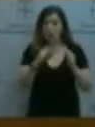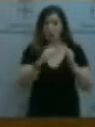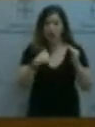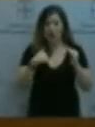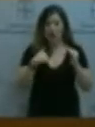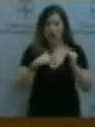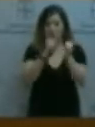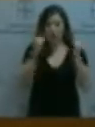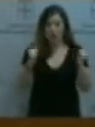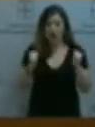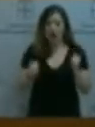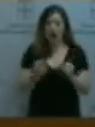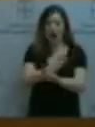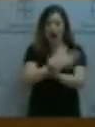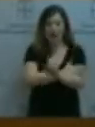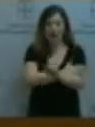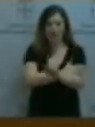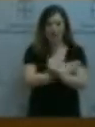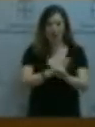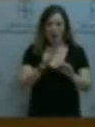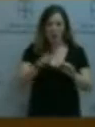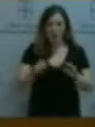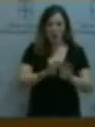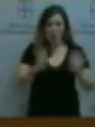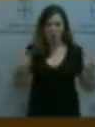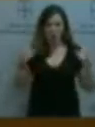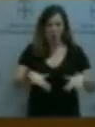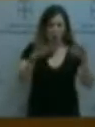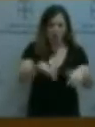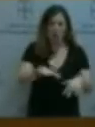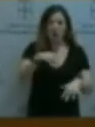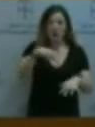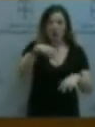una barricada en Nicolasa, una en Barredo y otra en el Pozo Santiago.